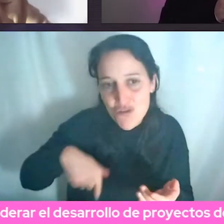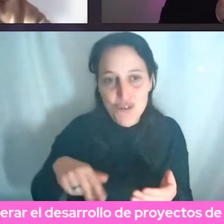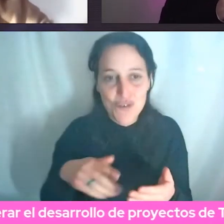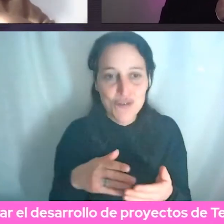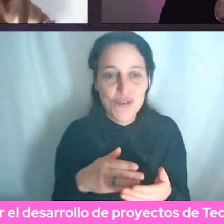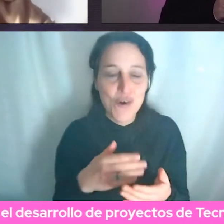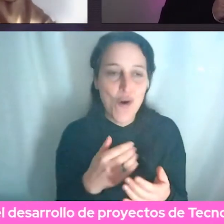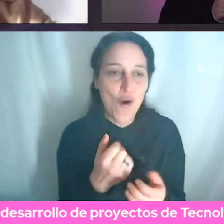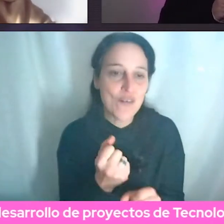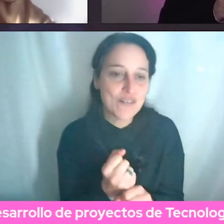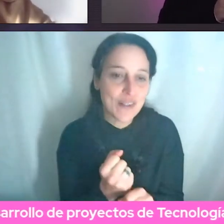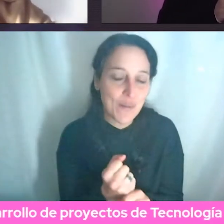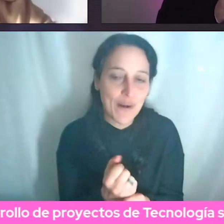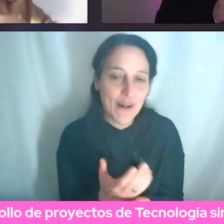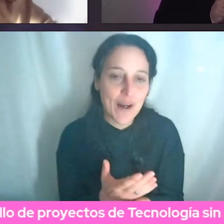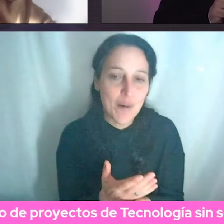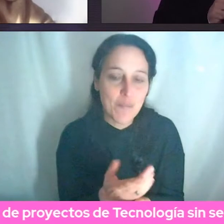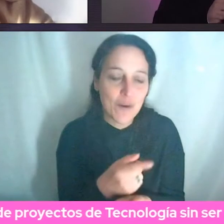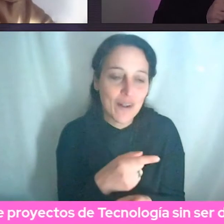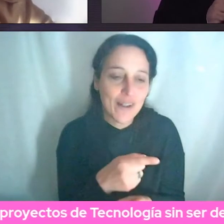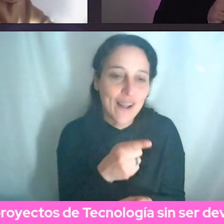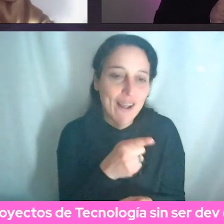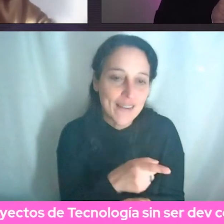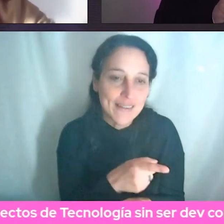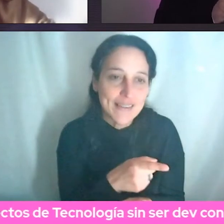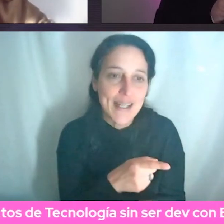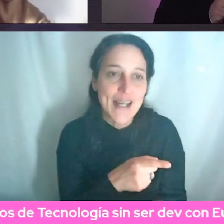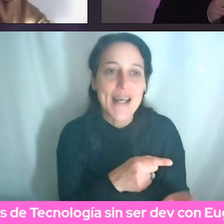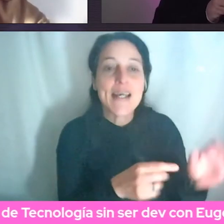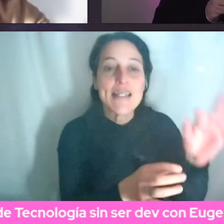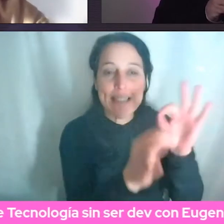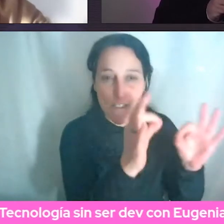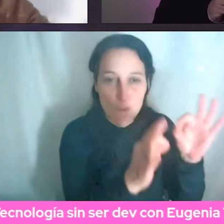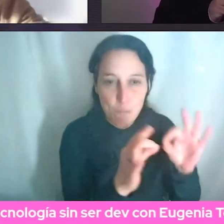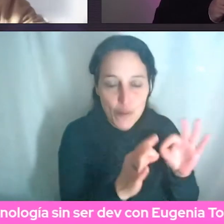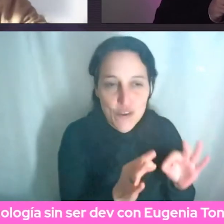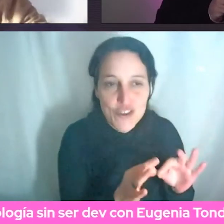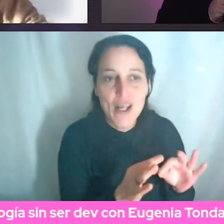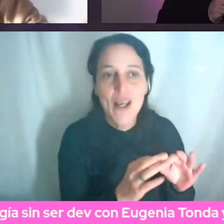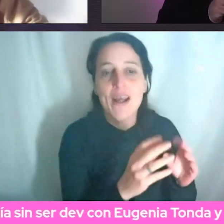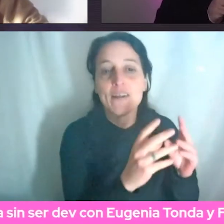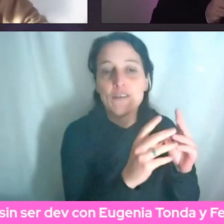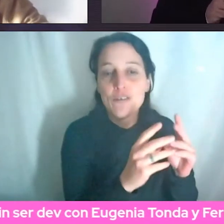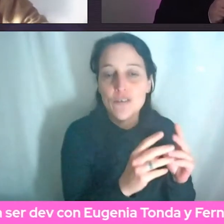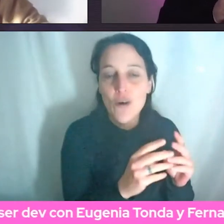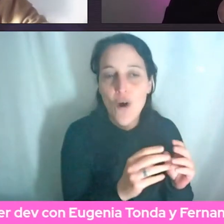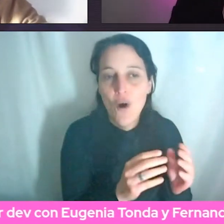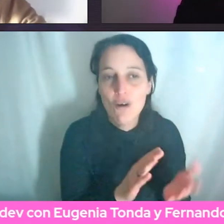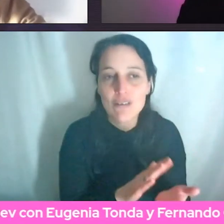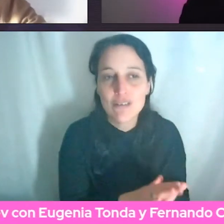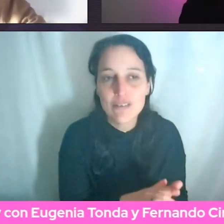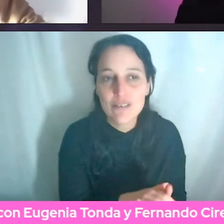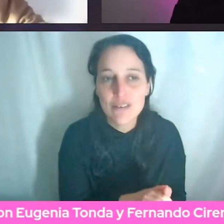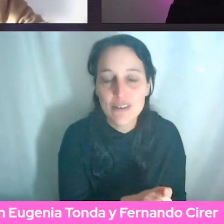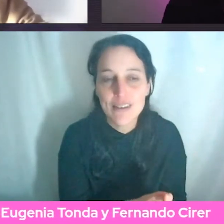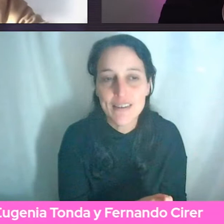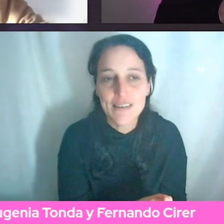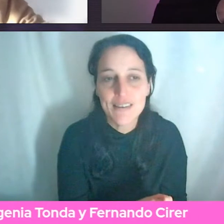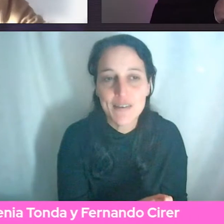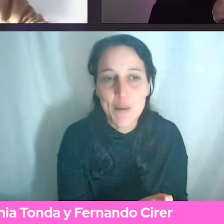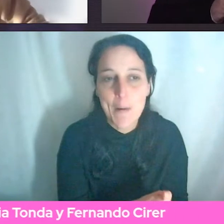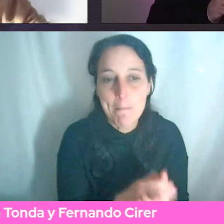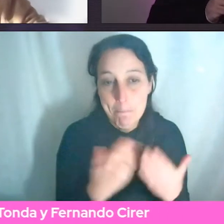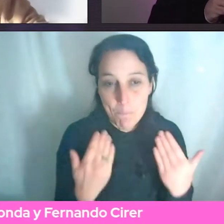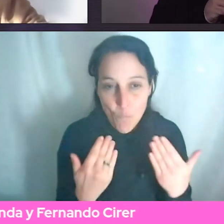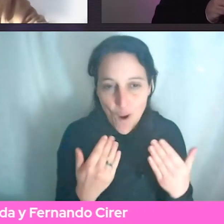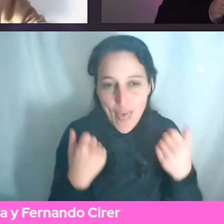obviamente tienen su proyecto integrador final, donde ahí hacen sus prototipos, ¿no? Y esta oportunidad que comentaba también de las prácticas preprofesionales